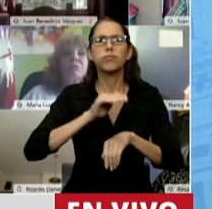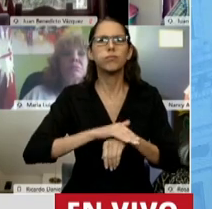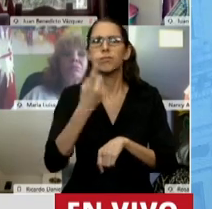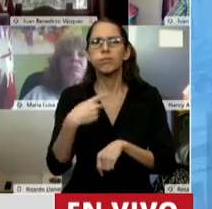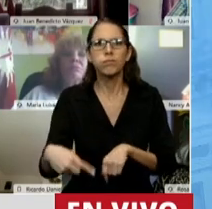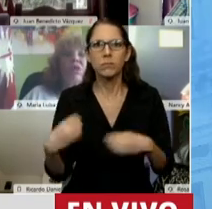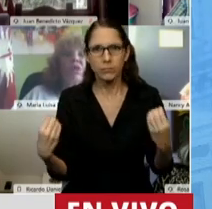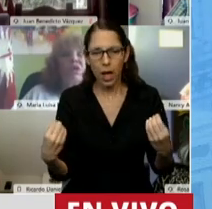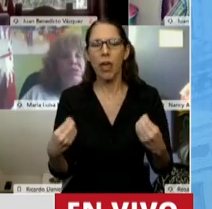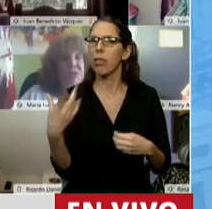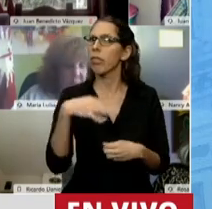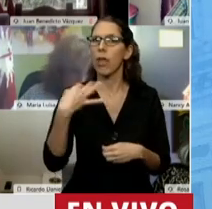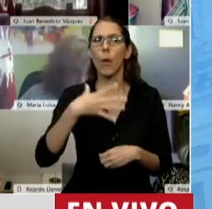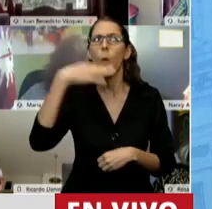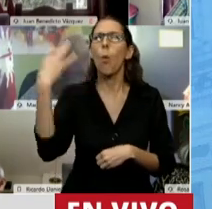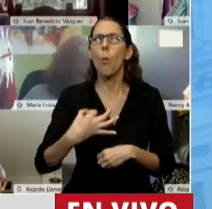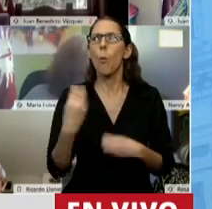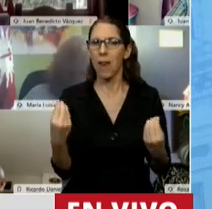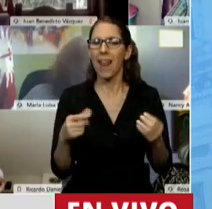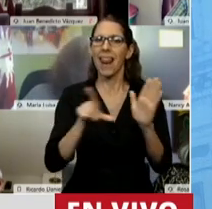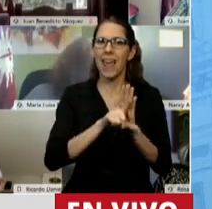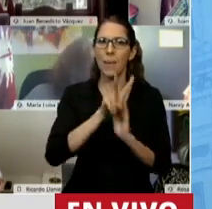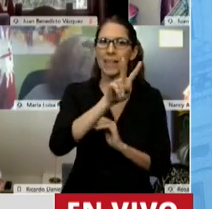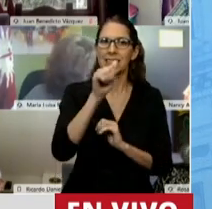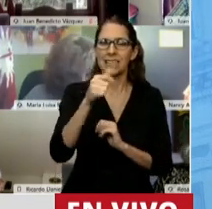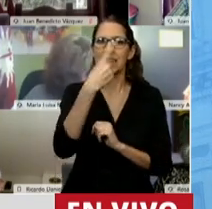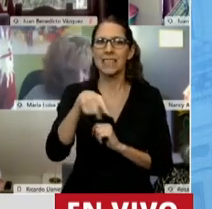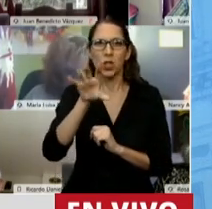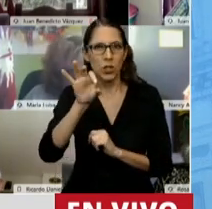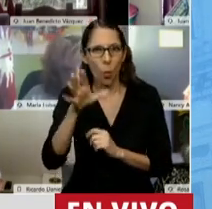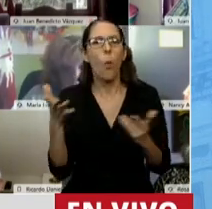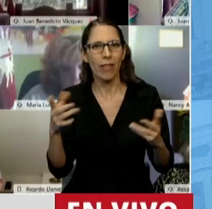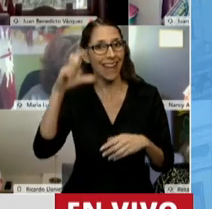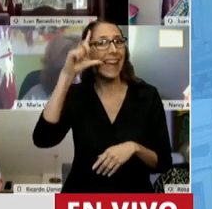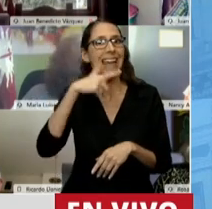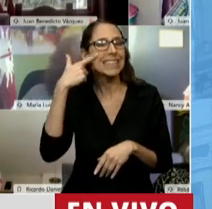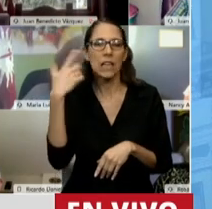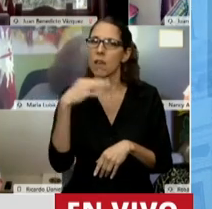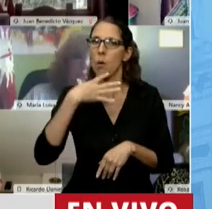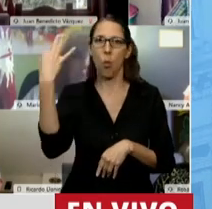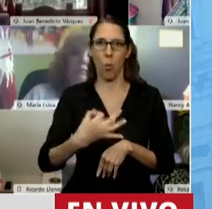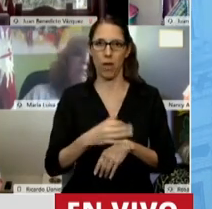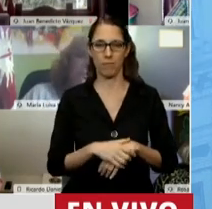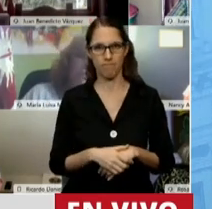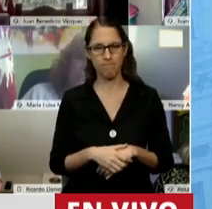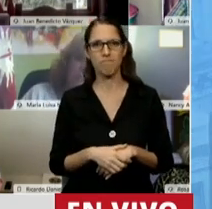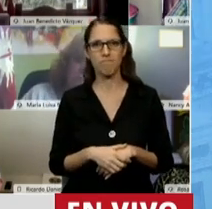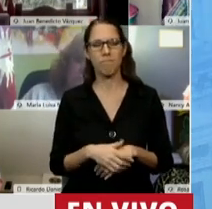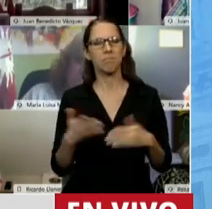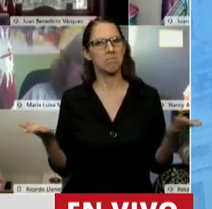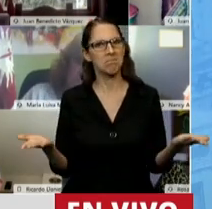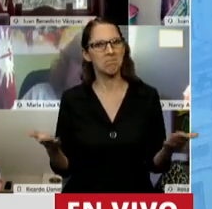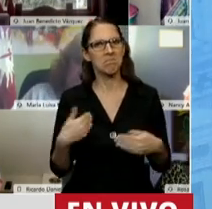con la implementación de la Ley 26.150 de ESI. Pero yo creo